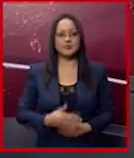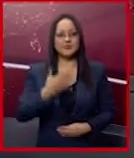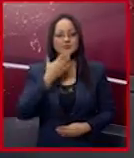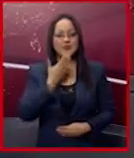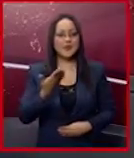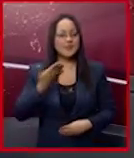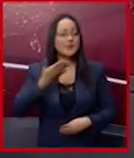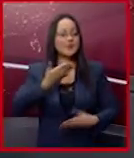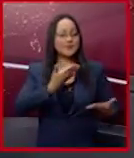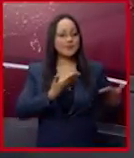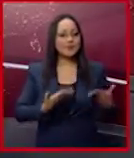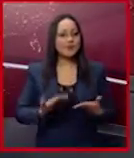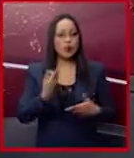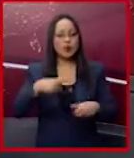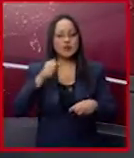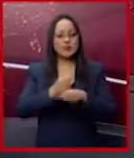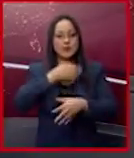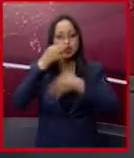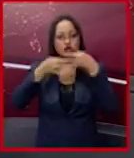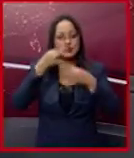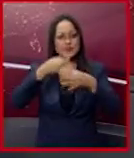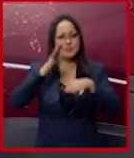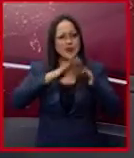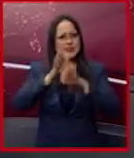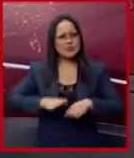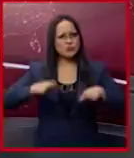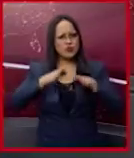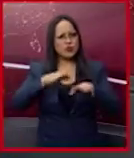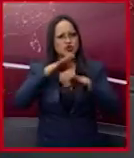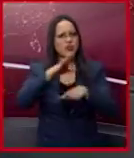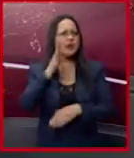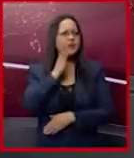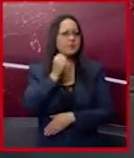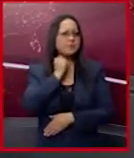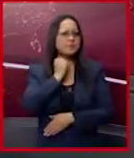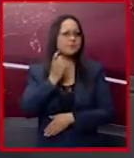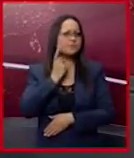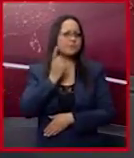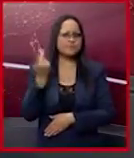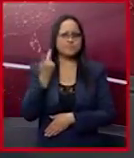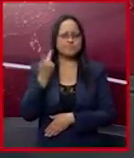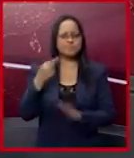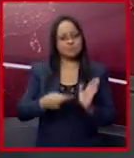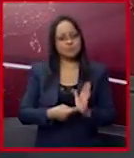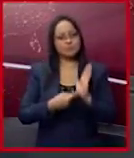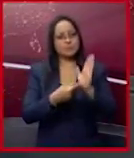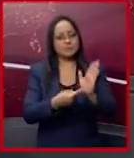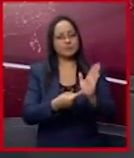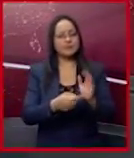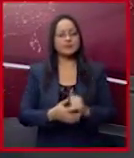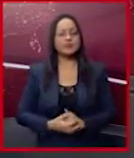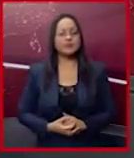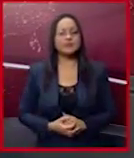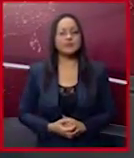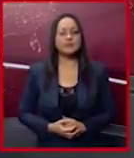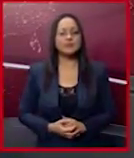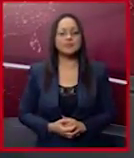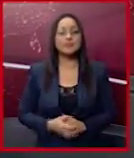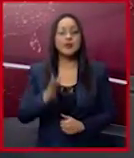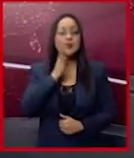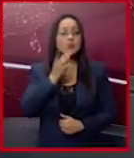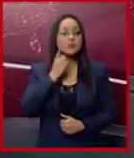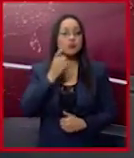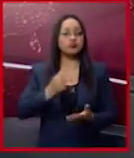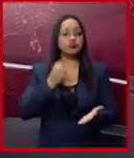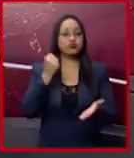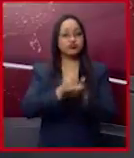Bienvenidos a esta semana en el Congreso, donde le presentamos la información de las actividades más destacadas en la Cámara de Diputados y en el Senado de la República. La Cámara de